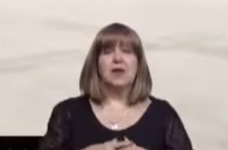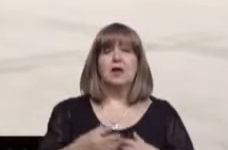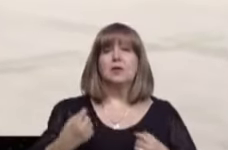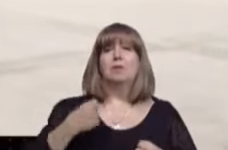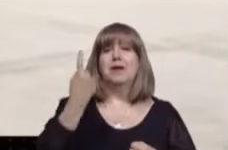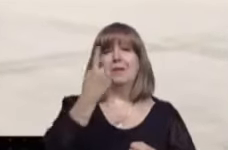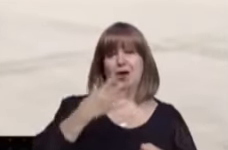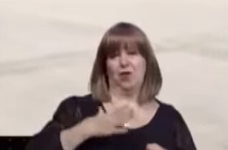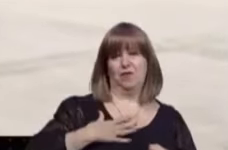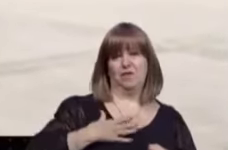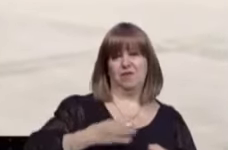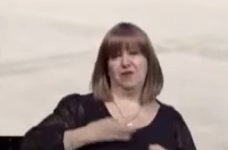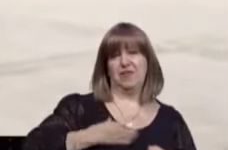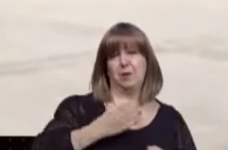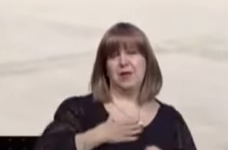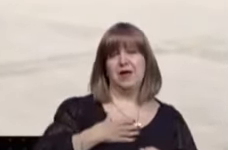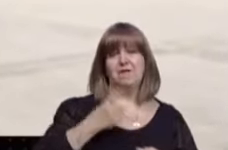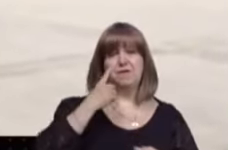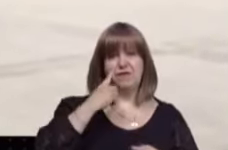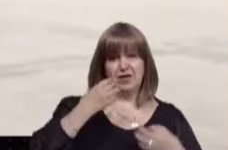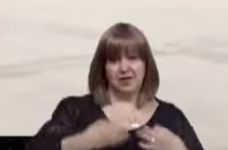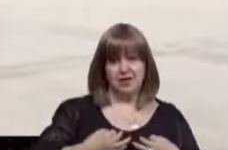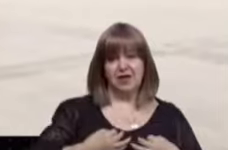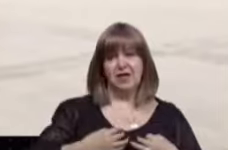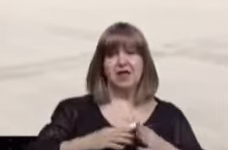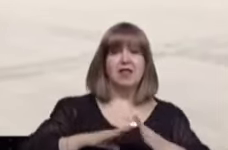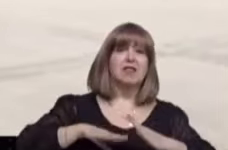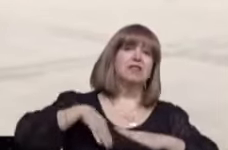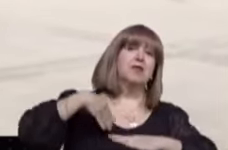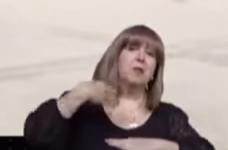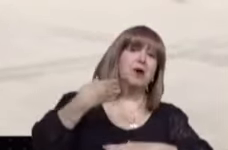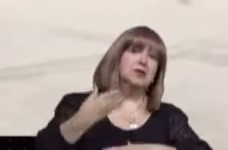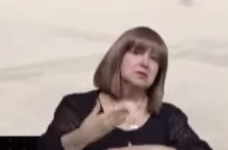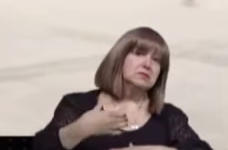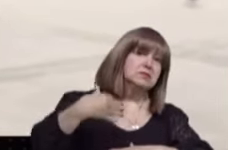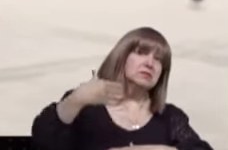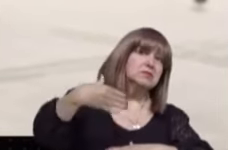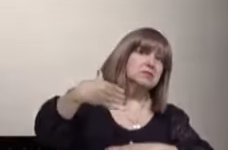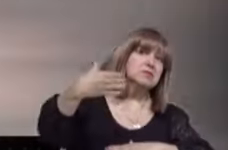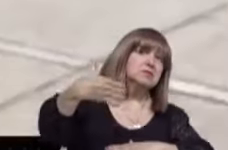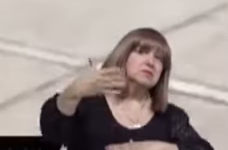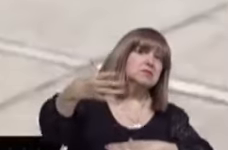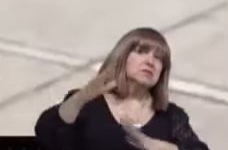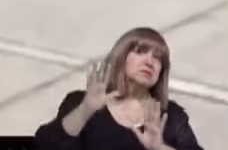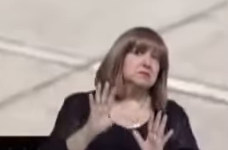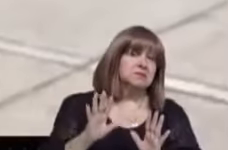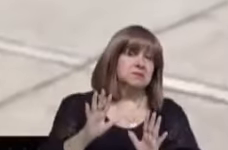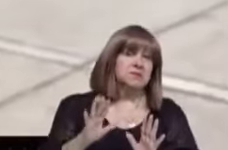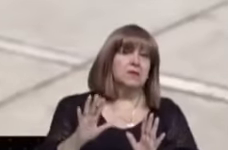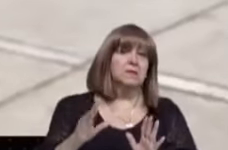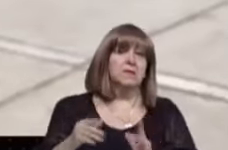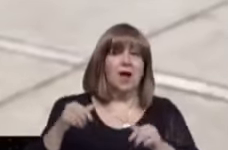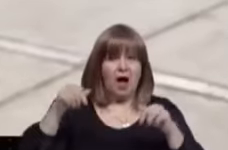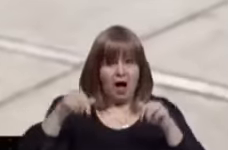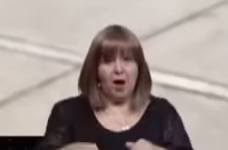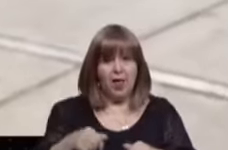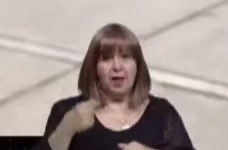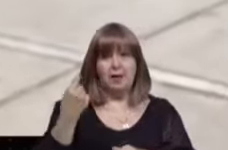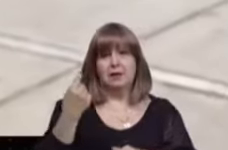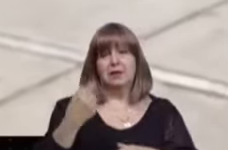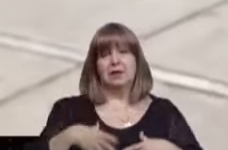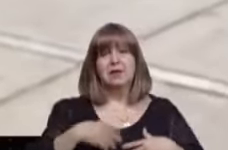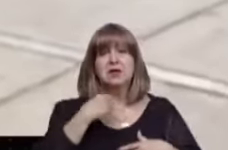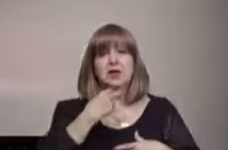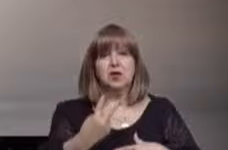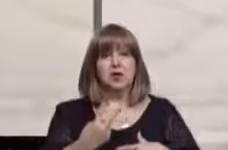si me pasa la oportunidad, trato de cuidarlo lo mejor que pueda. Ahora no es una prioridad en mi vida y como que no tengo